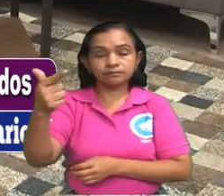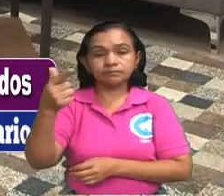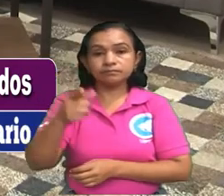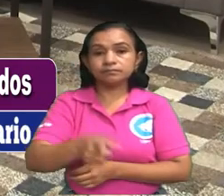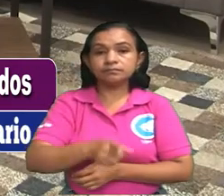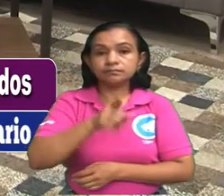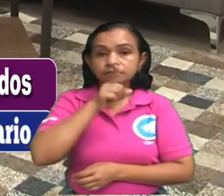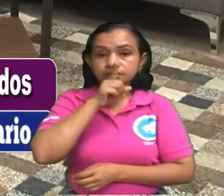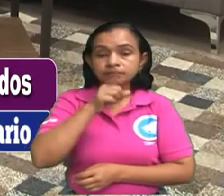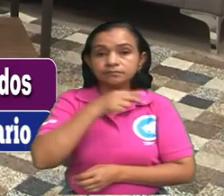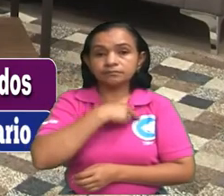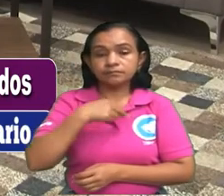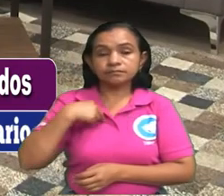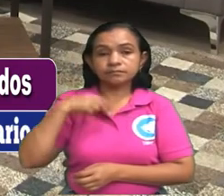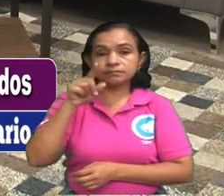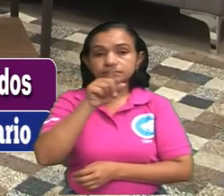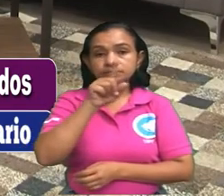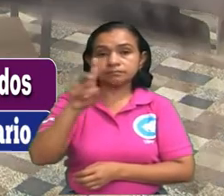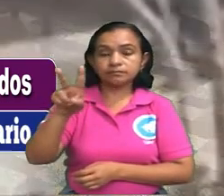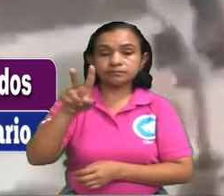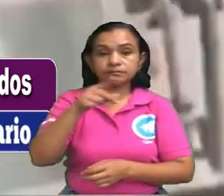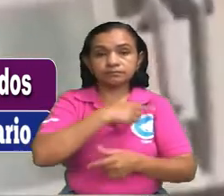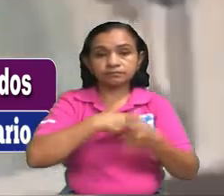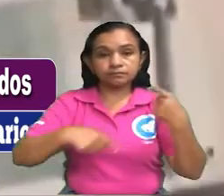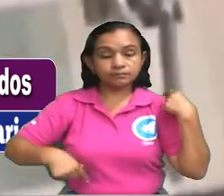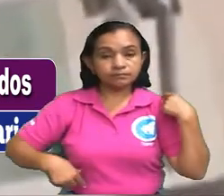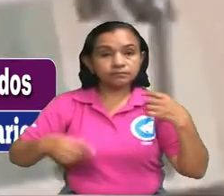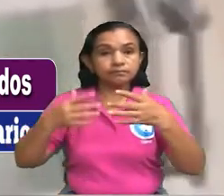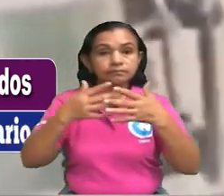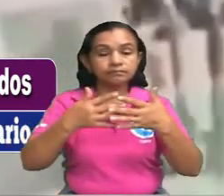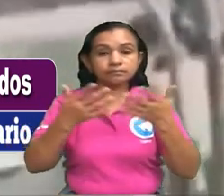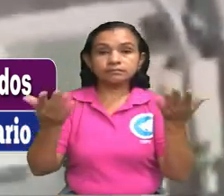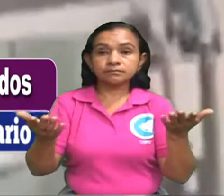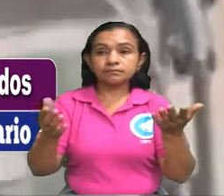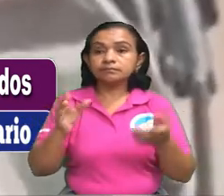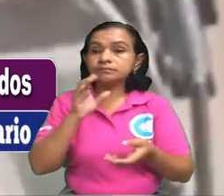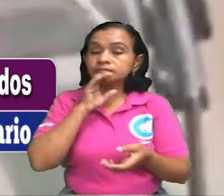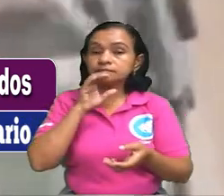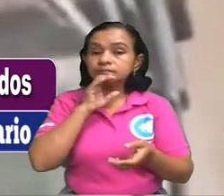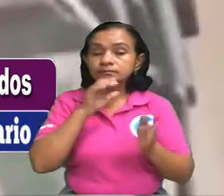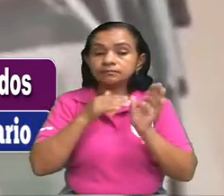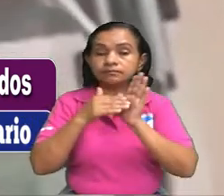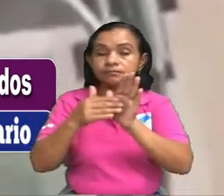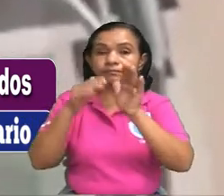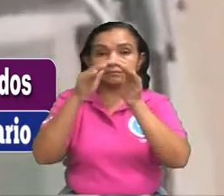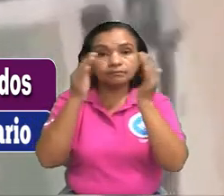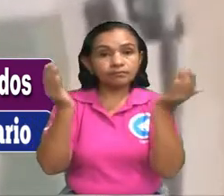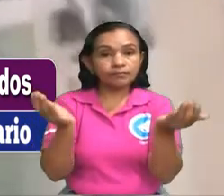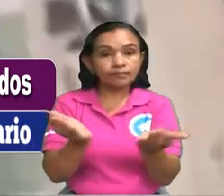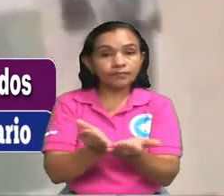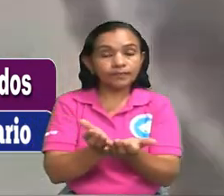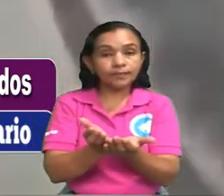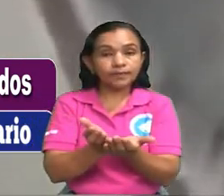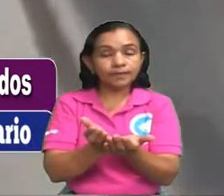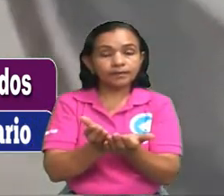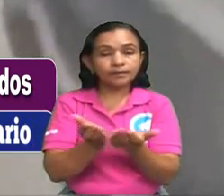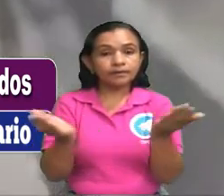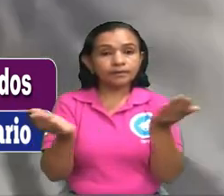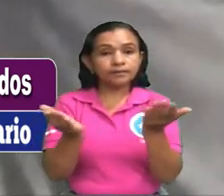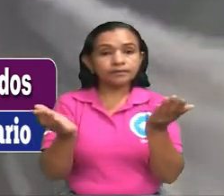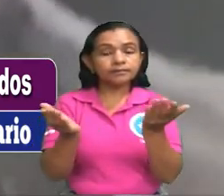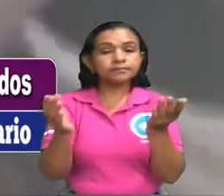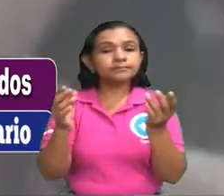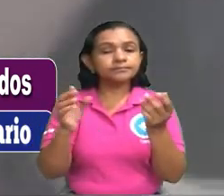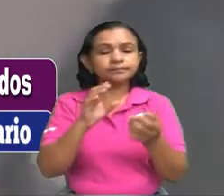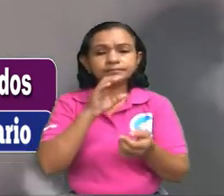callarlo. 12 presidentes estadounidenses. Cuba le ha demostrado al mundo de la madera que están hechas